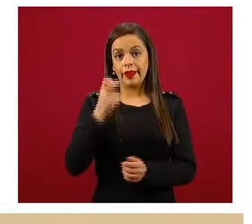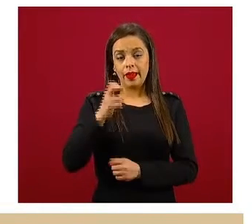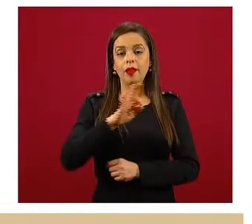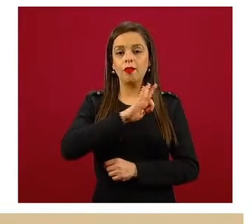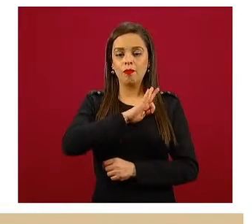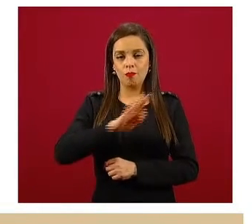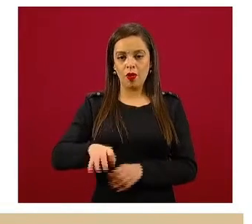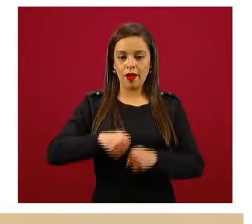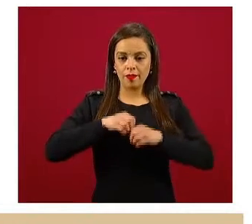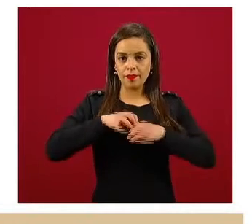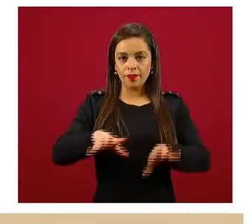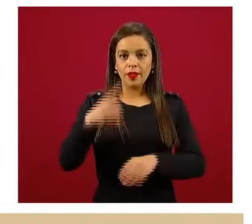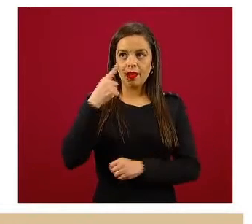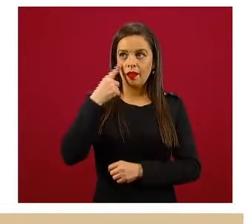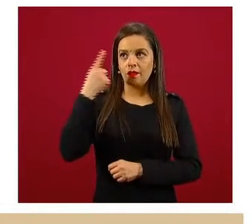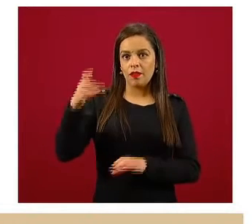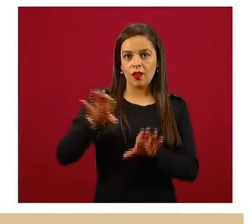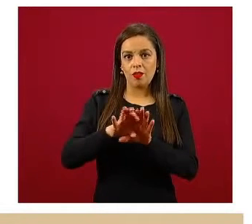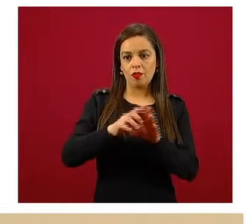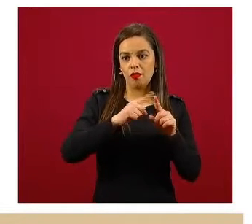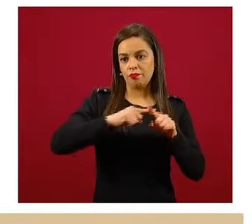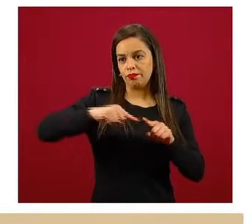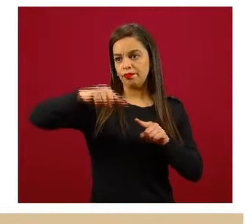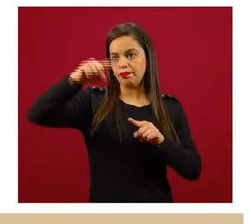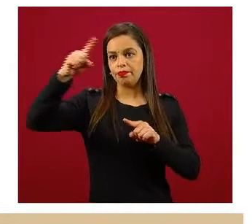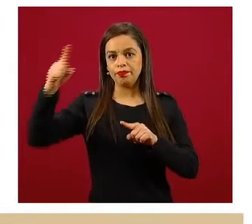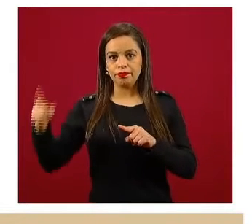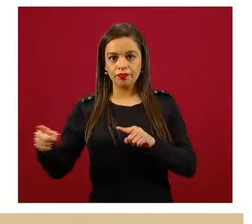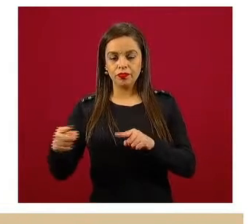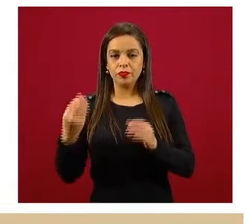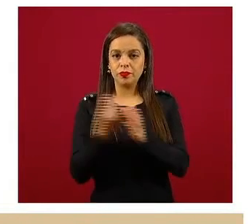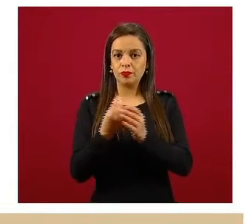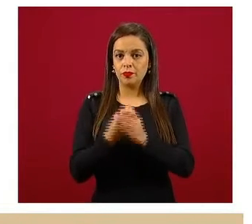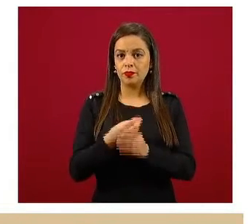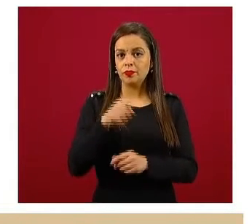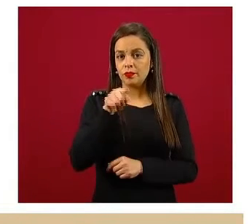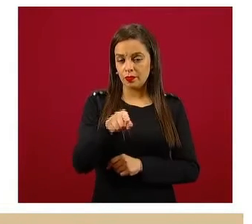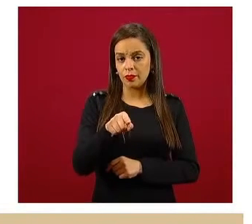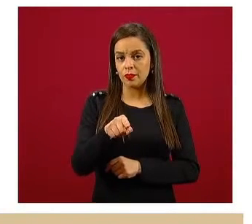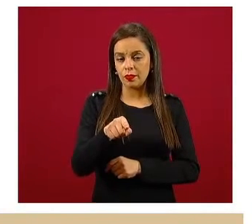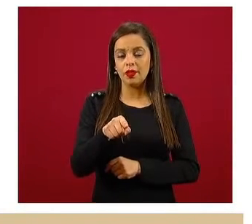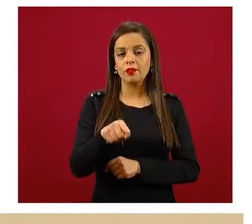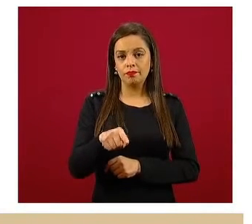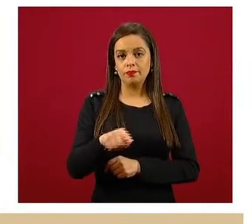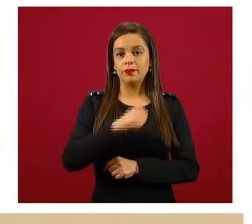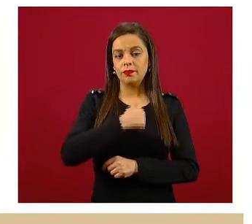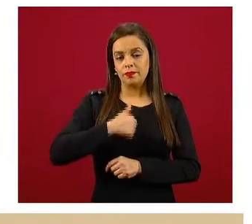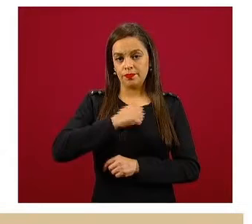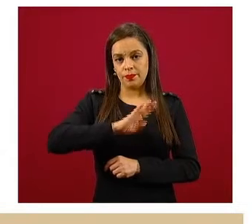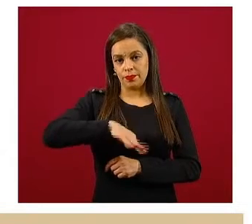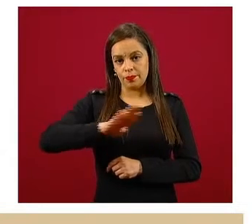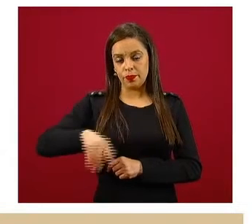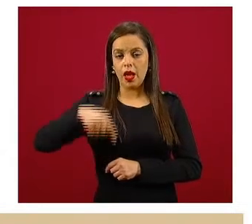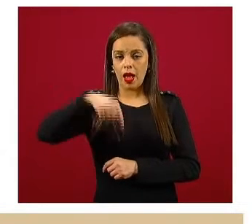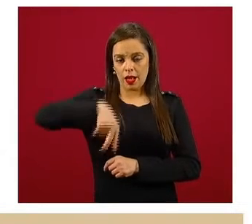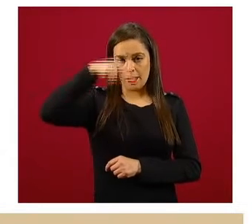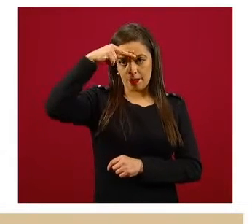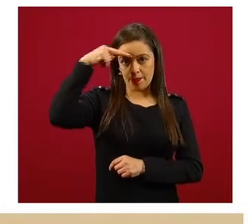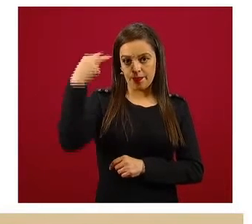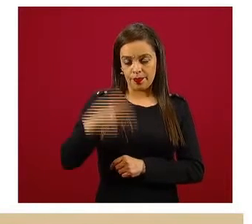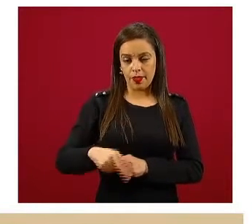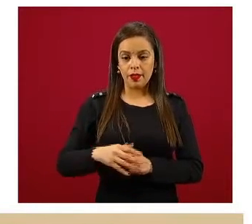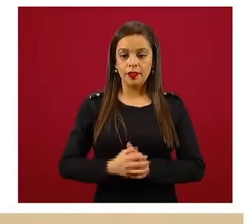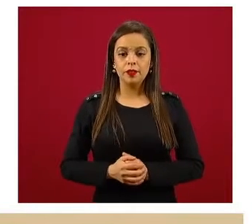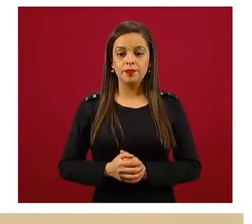viendo cómo se comporta la mortalidad en México. En la siguiente diapositiva veremos